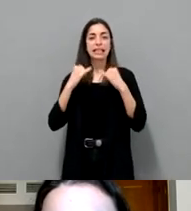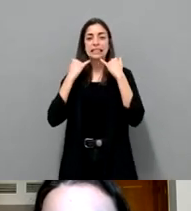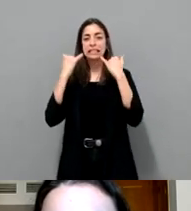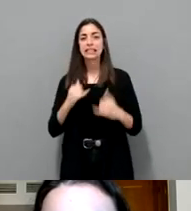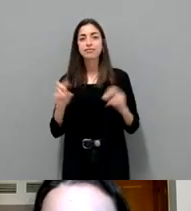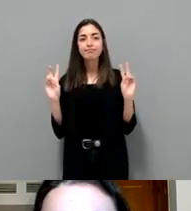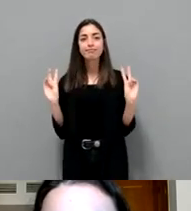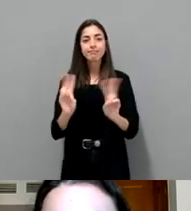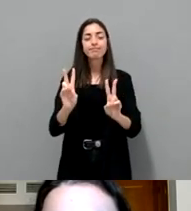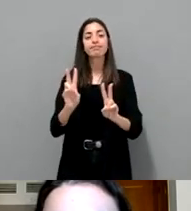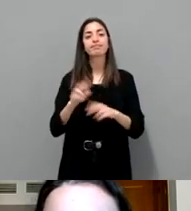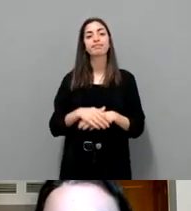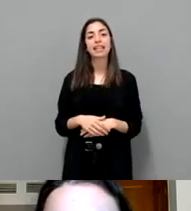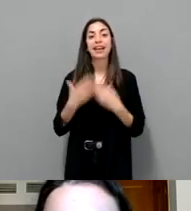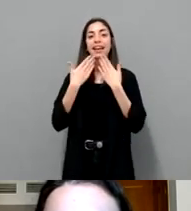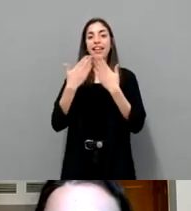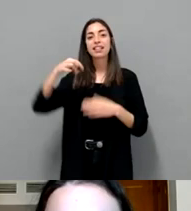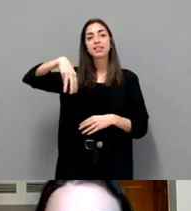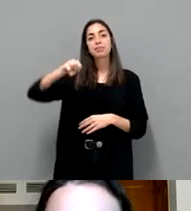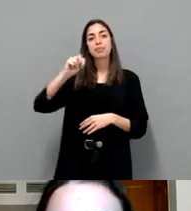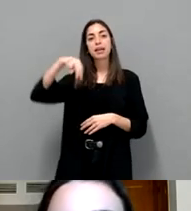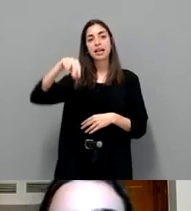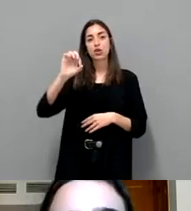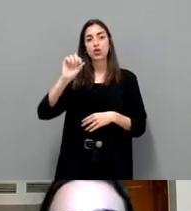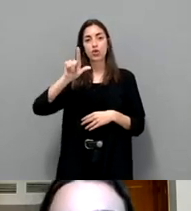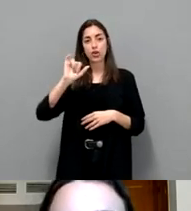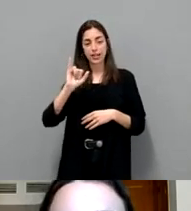carisma. Gracias, Manoli.